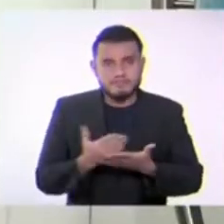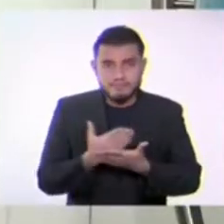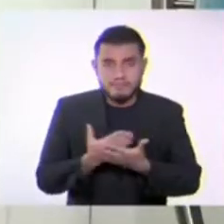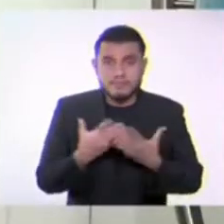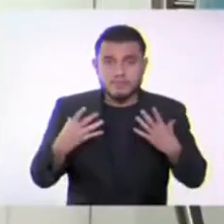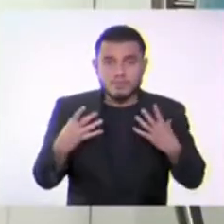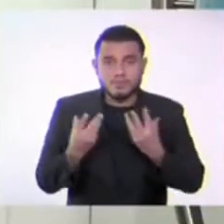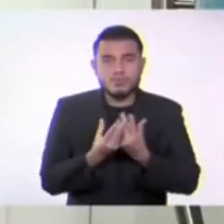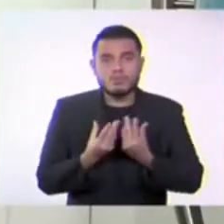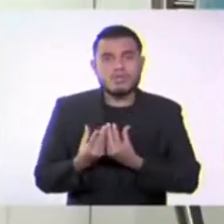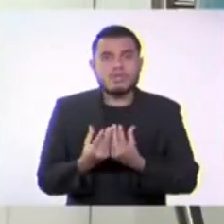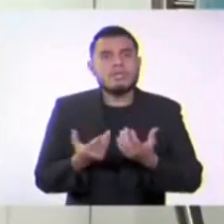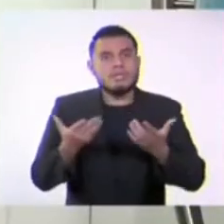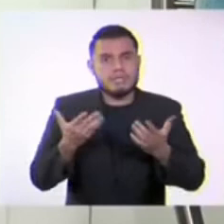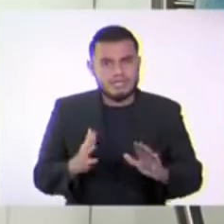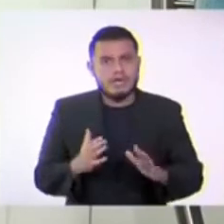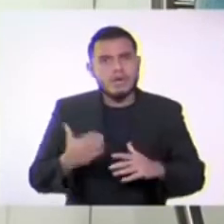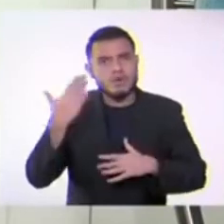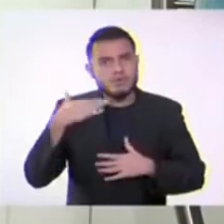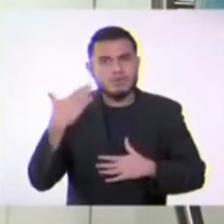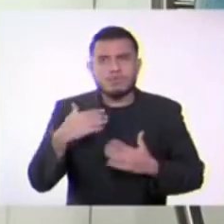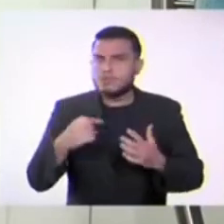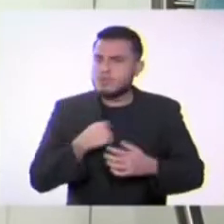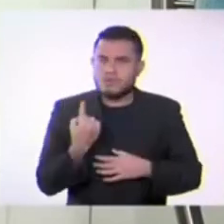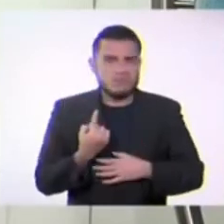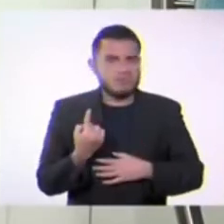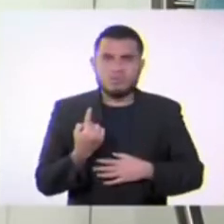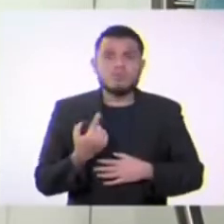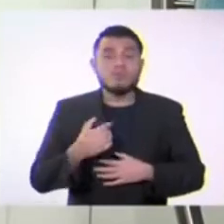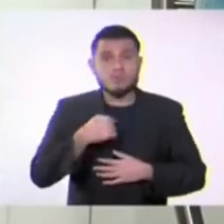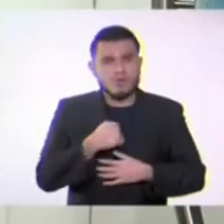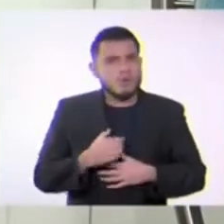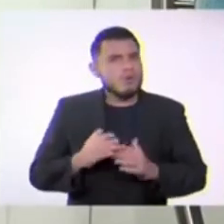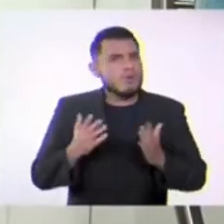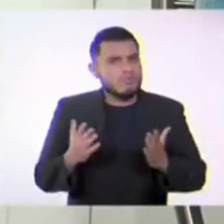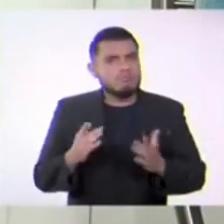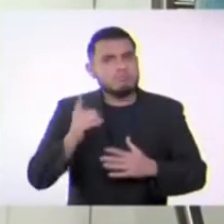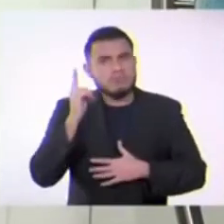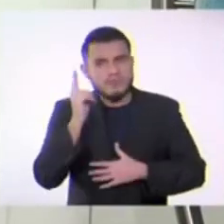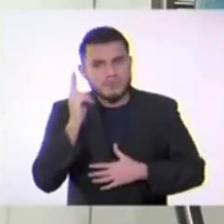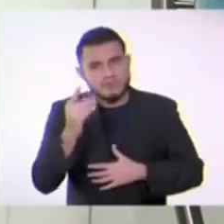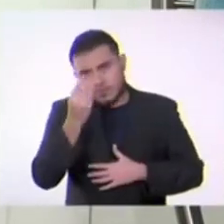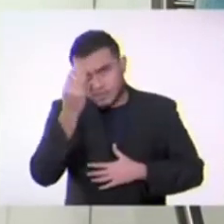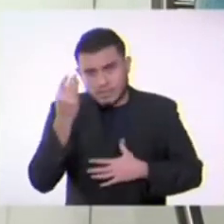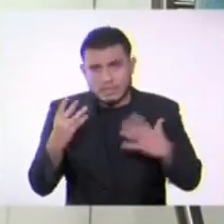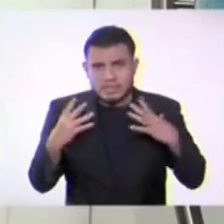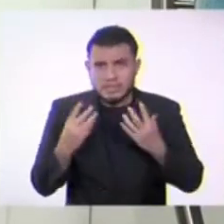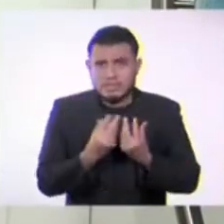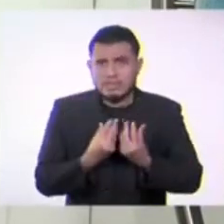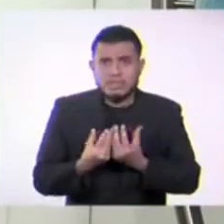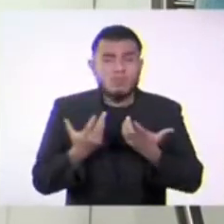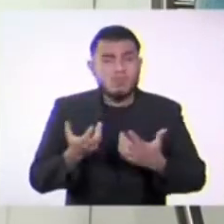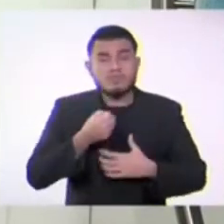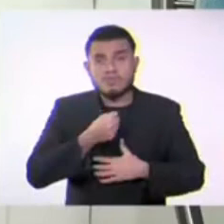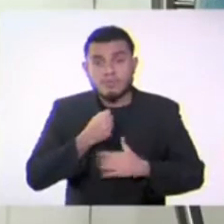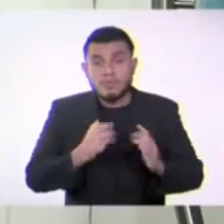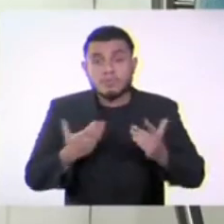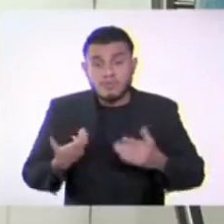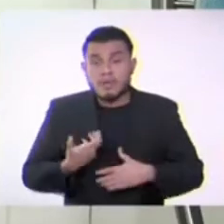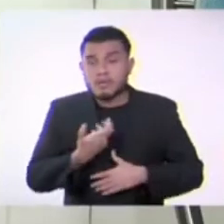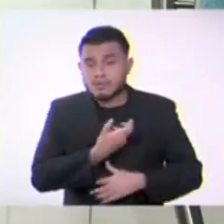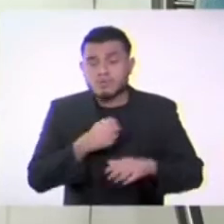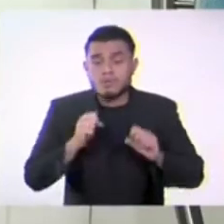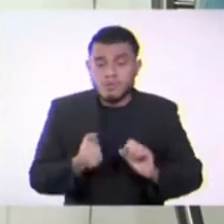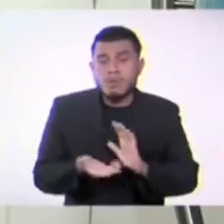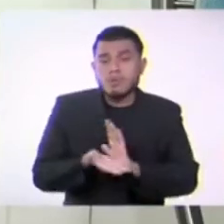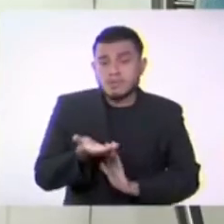ya es costumbre, no estoy solo, sino que estoy acompañado de dos grandes profesionales que nos van a dar mucha información para que nosotros podamos